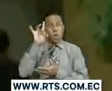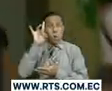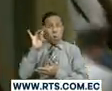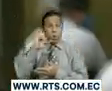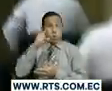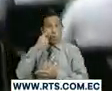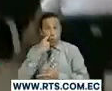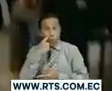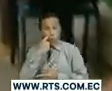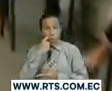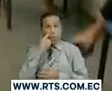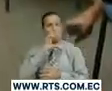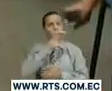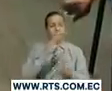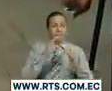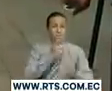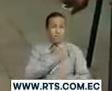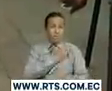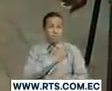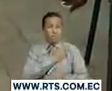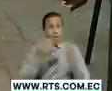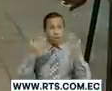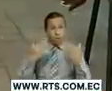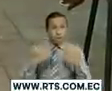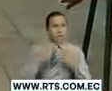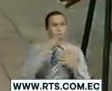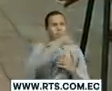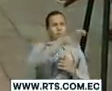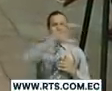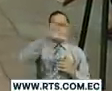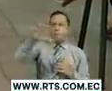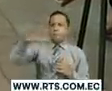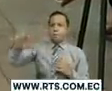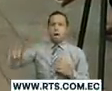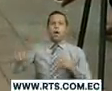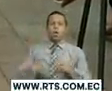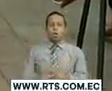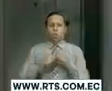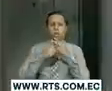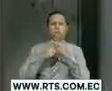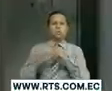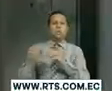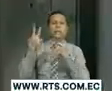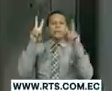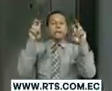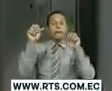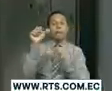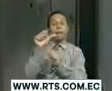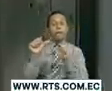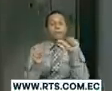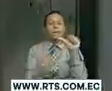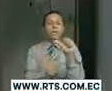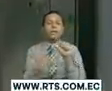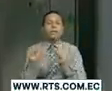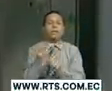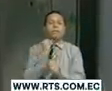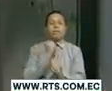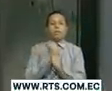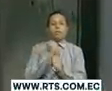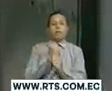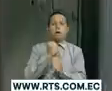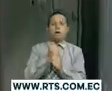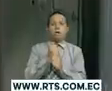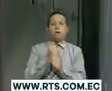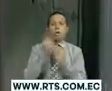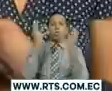la Universidad Estatal de Guayaquil reinicien sus actividades en áreas administrativas con personal